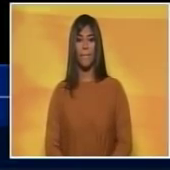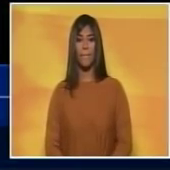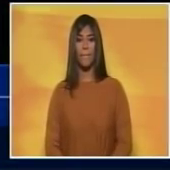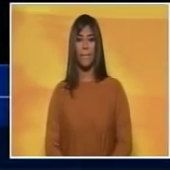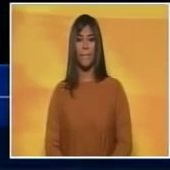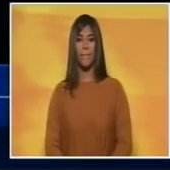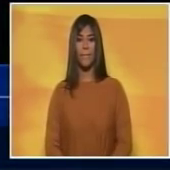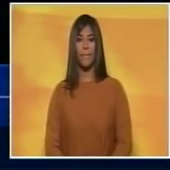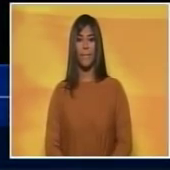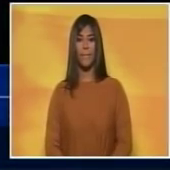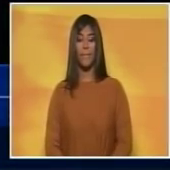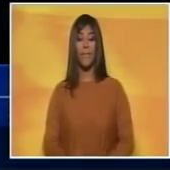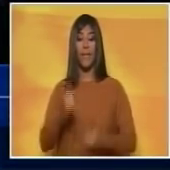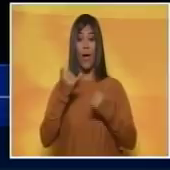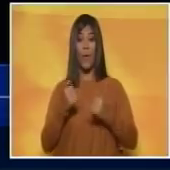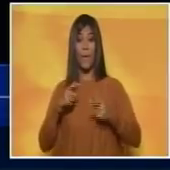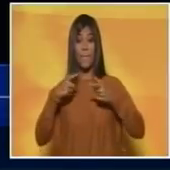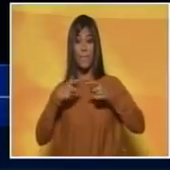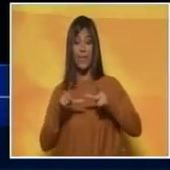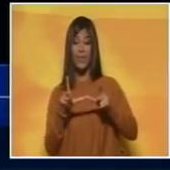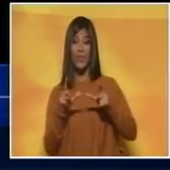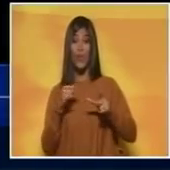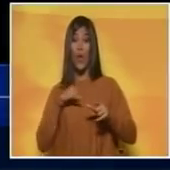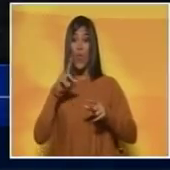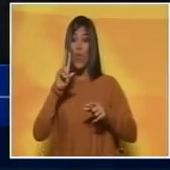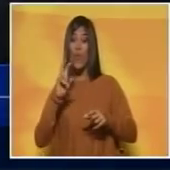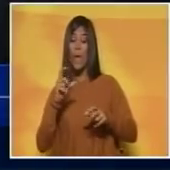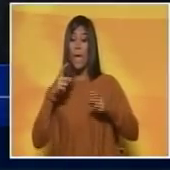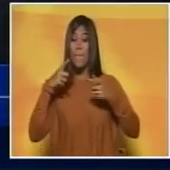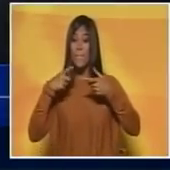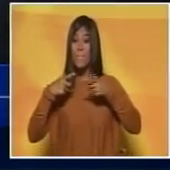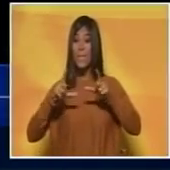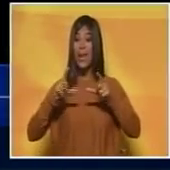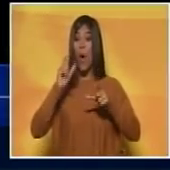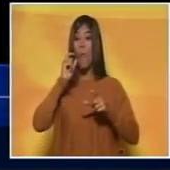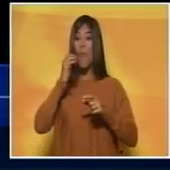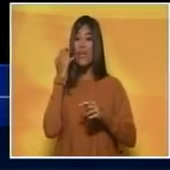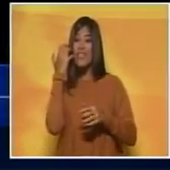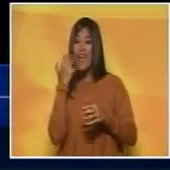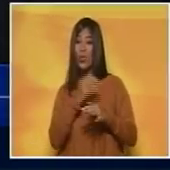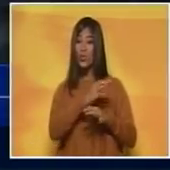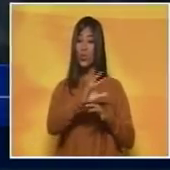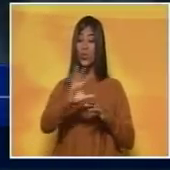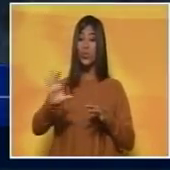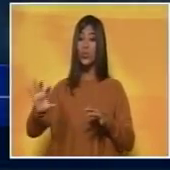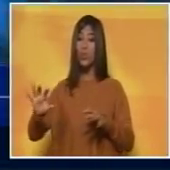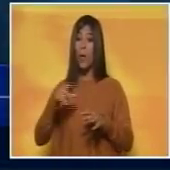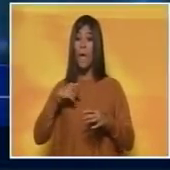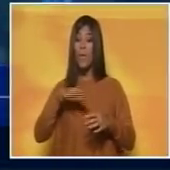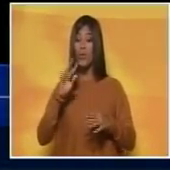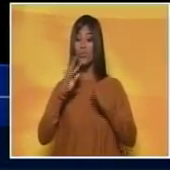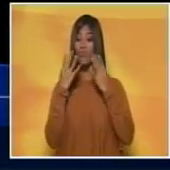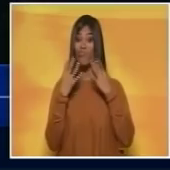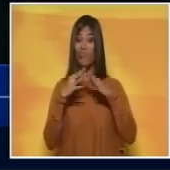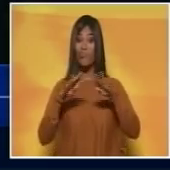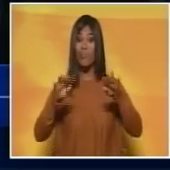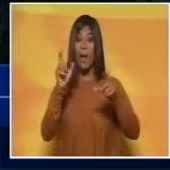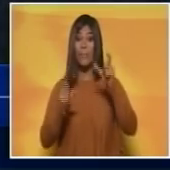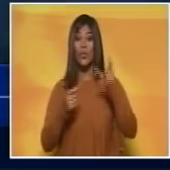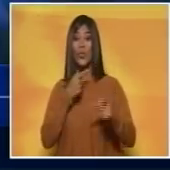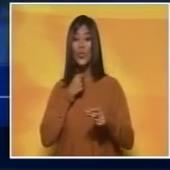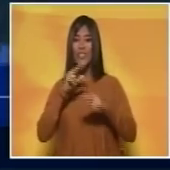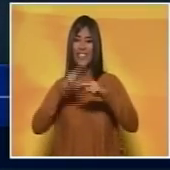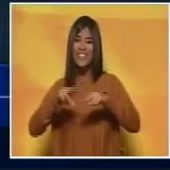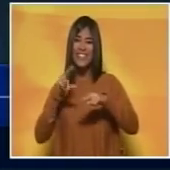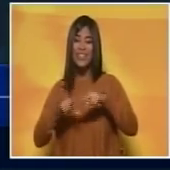Disney nos congeló con el nuevo tráiler de Frozen 2. El tráiler oficial ya se estrenó para el deleite de los millones de fanáticos de